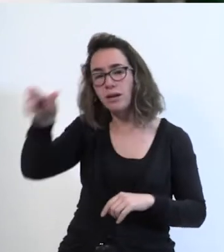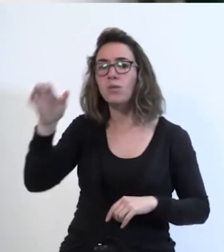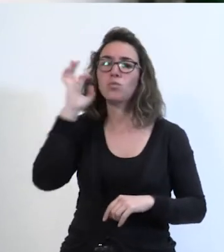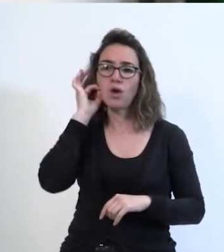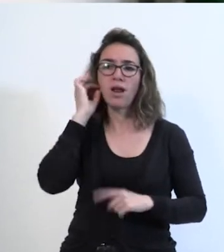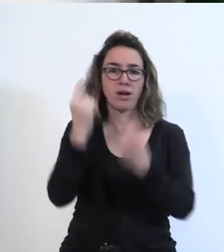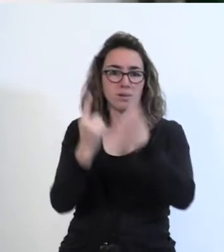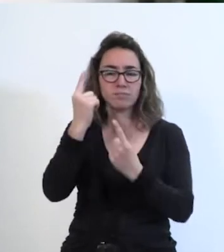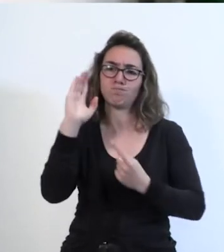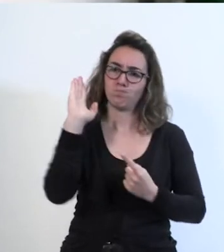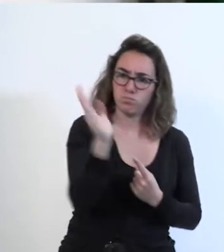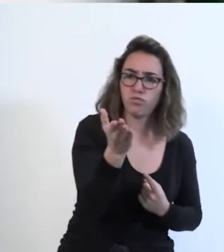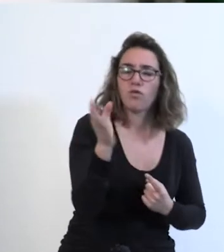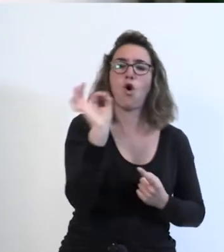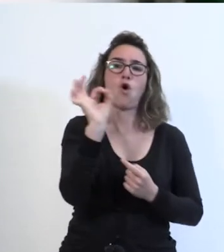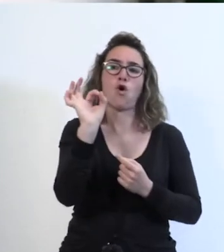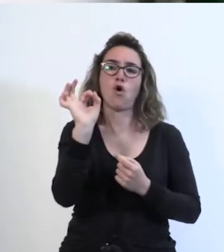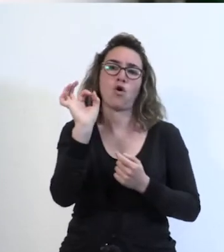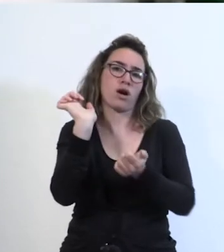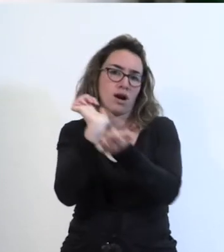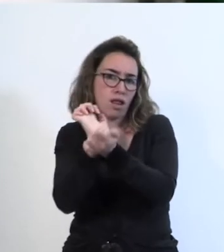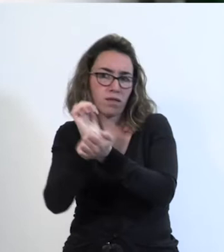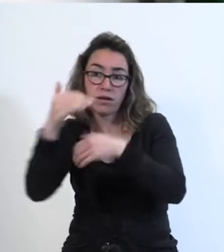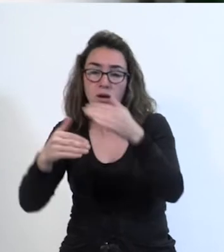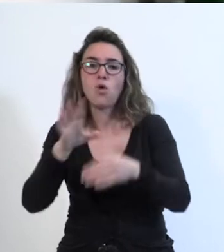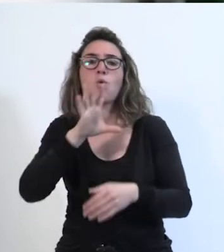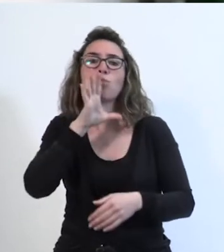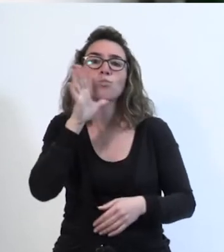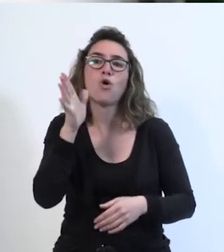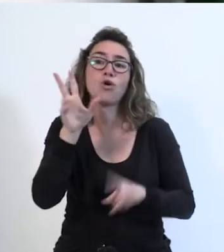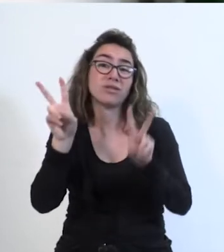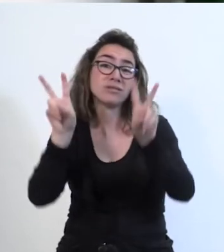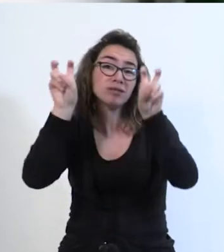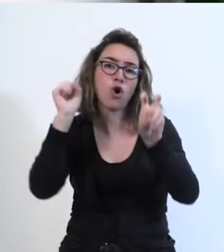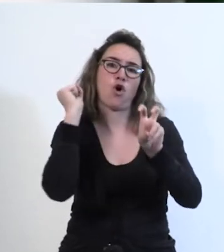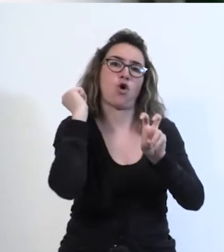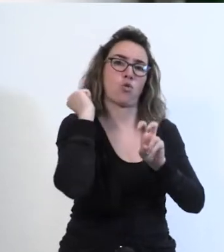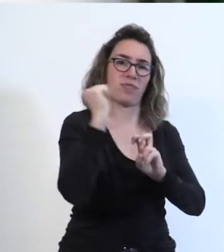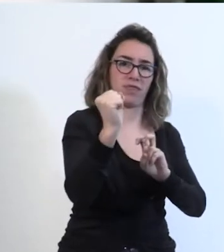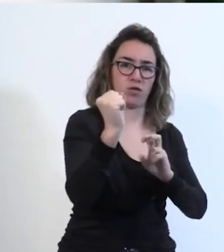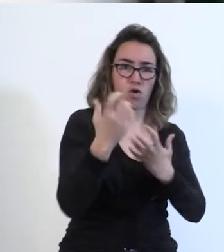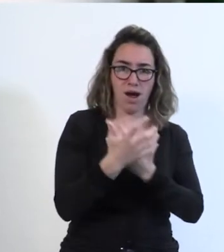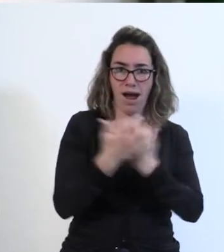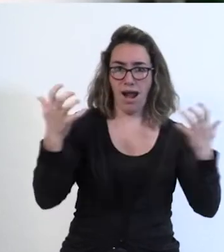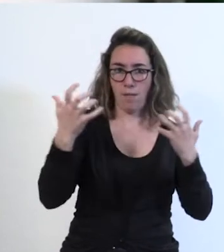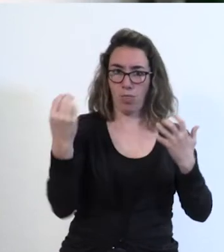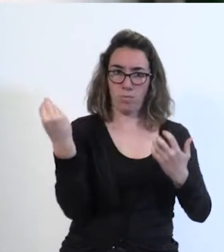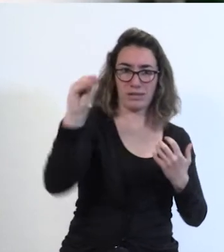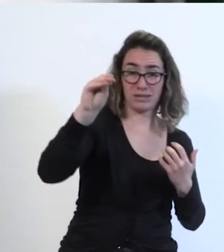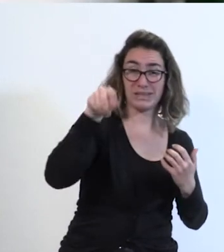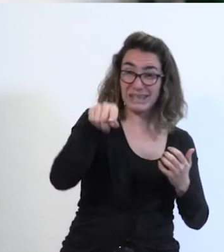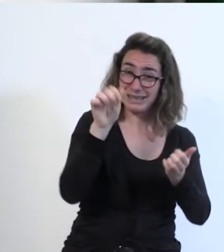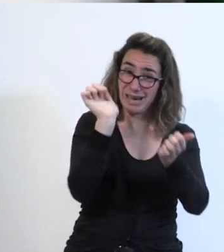mujeres condenadas y procesadas por homicidio agravado, que tiene unas penas